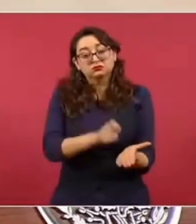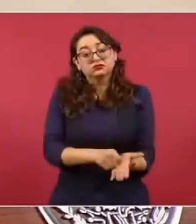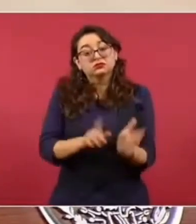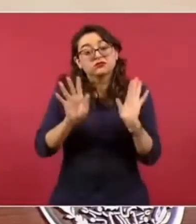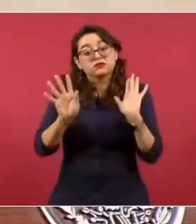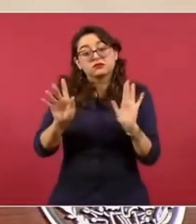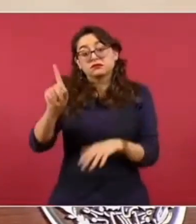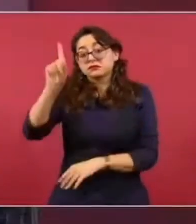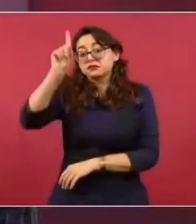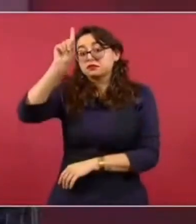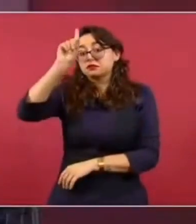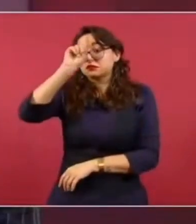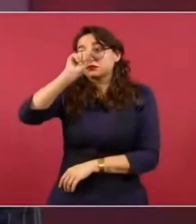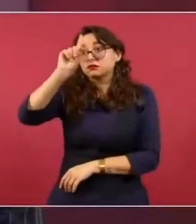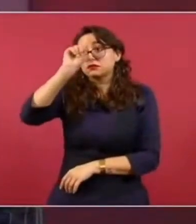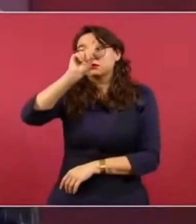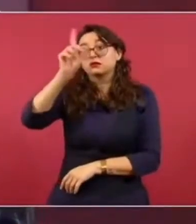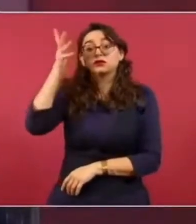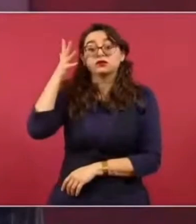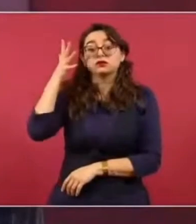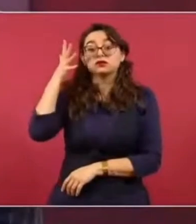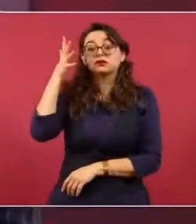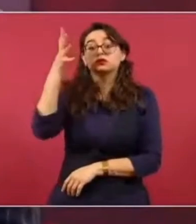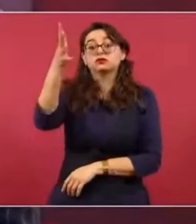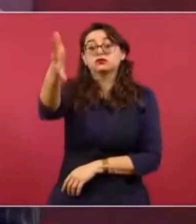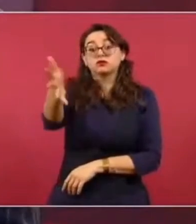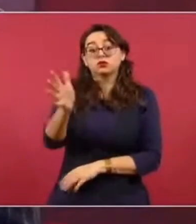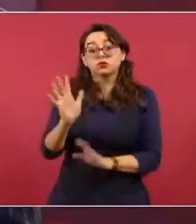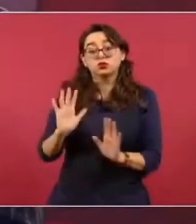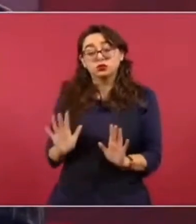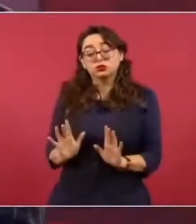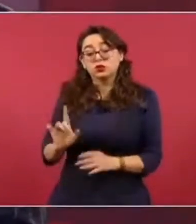para el futuro. Ya lo pensé.